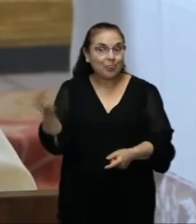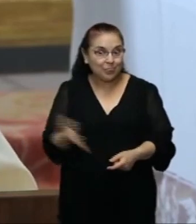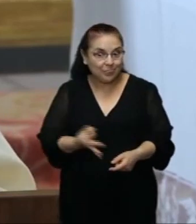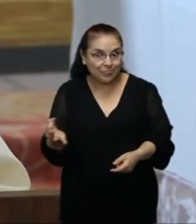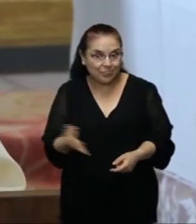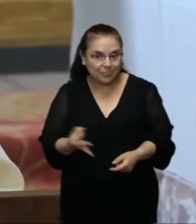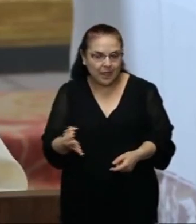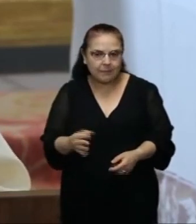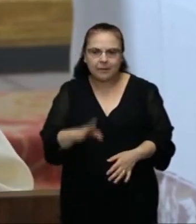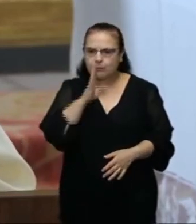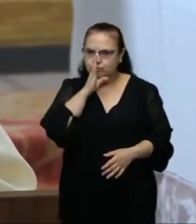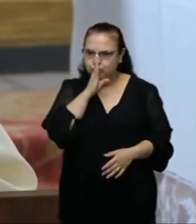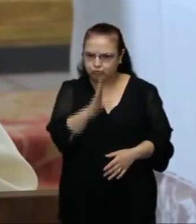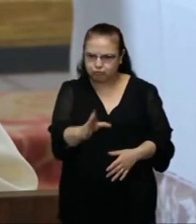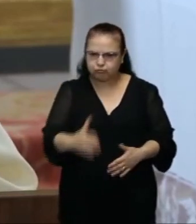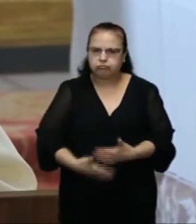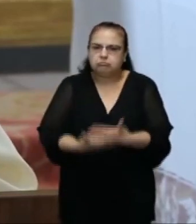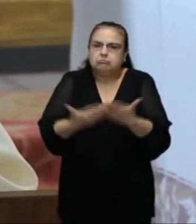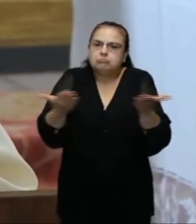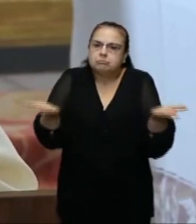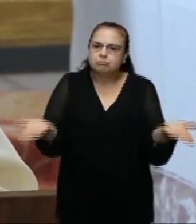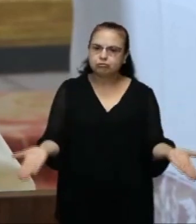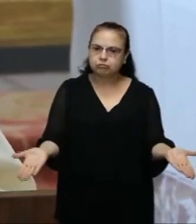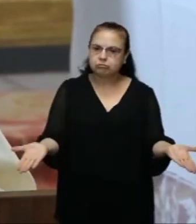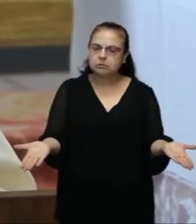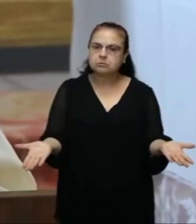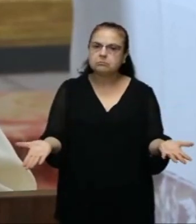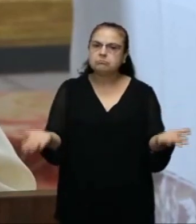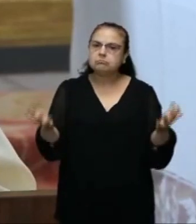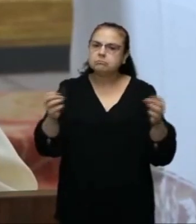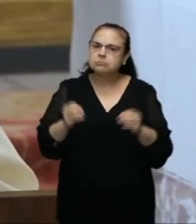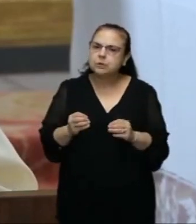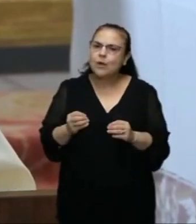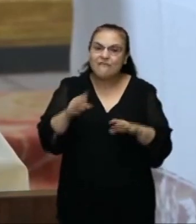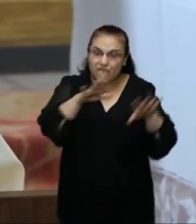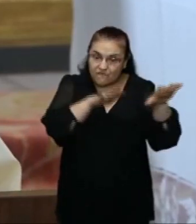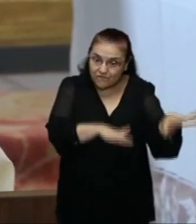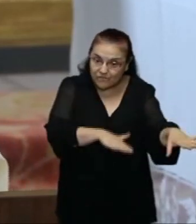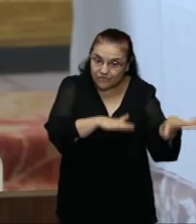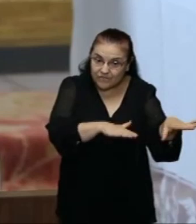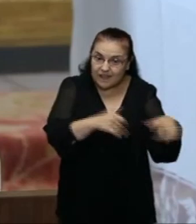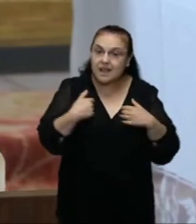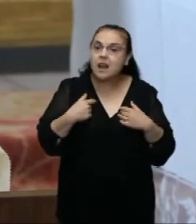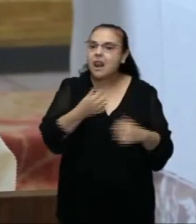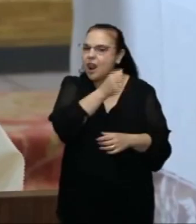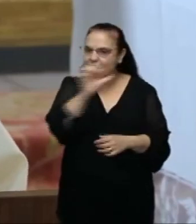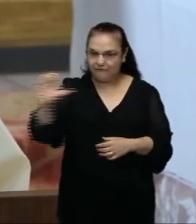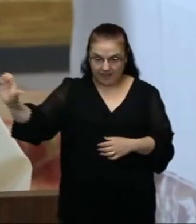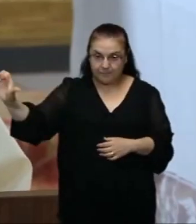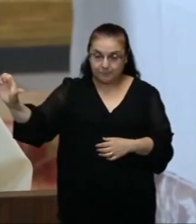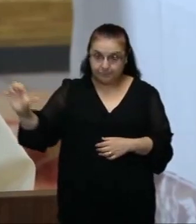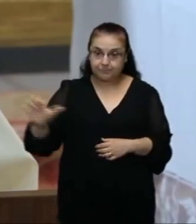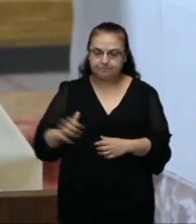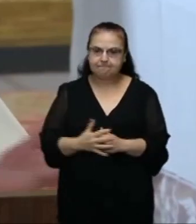entregada, consciente y muy fiel a la fe que